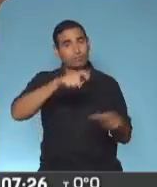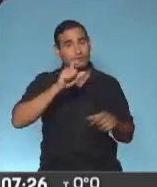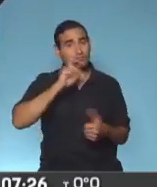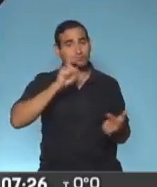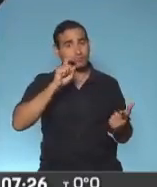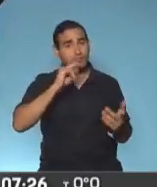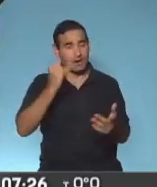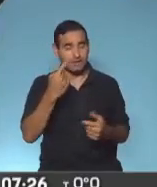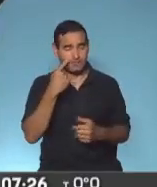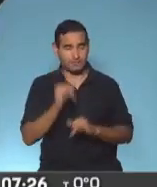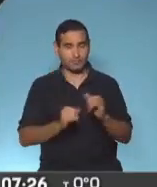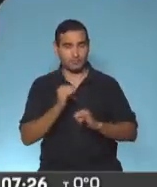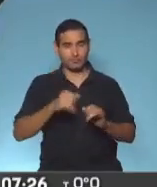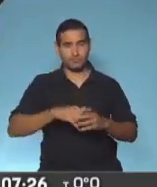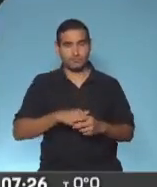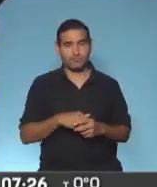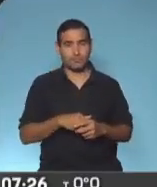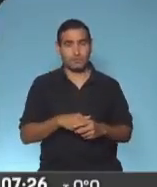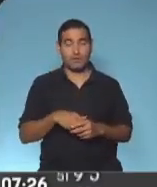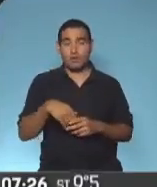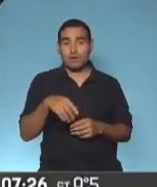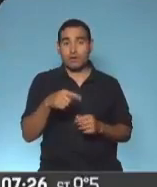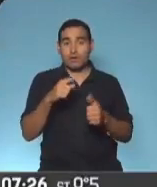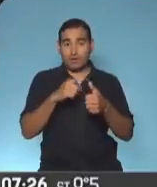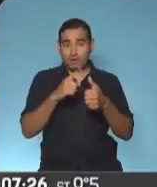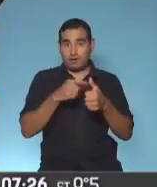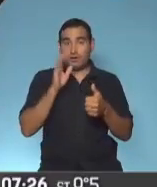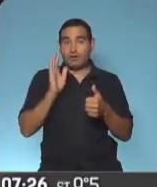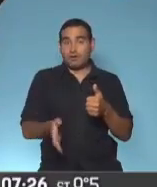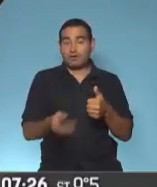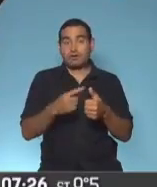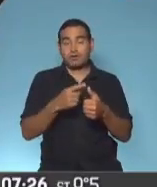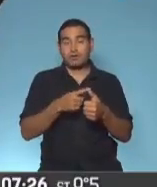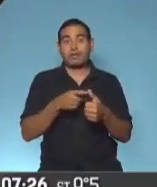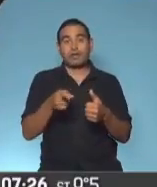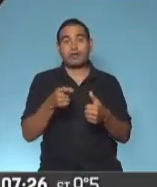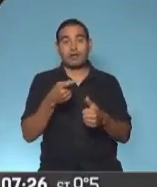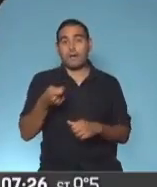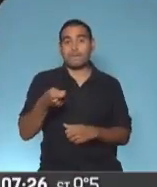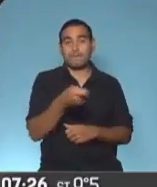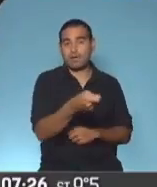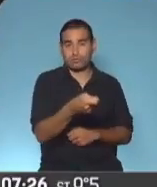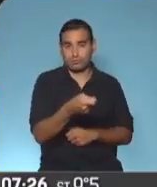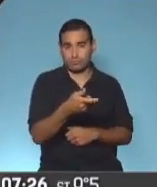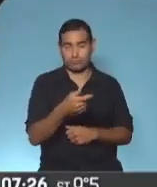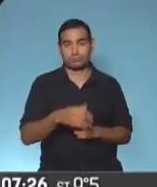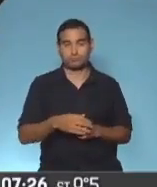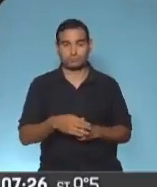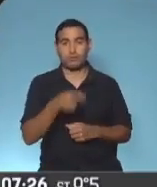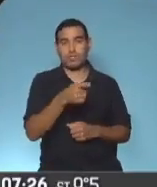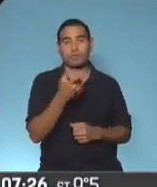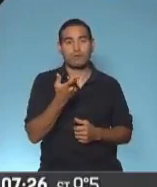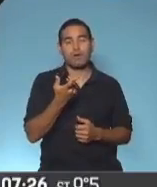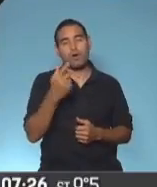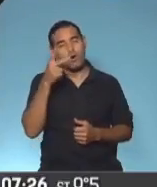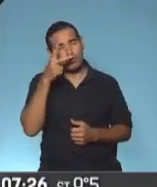de la cuarentena. Mirá, la primera figura que le pueden imputar es la del homicidio simple por dolo eventual.